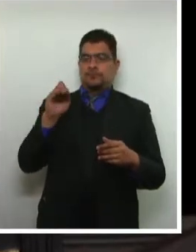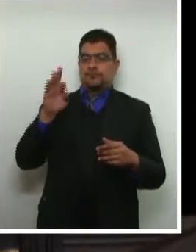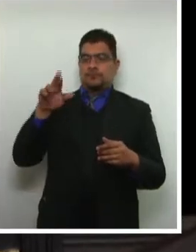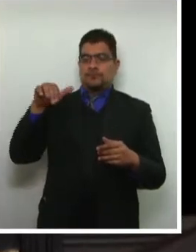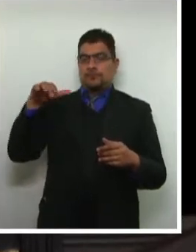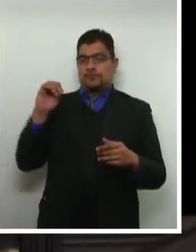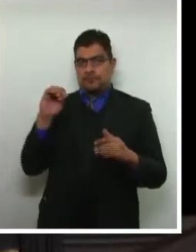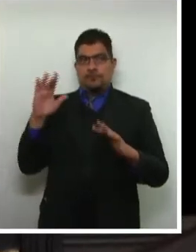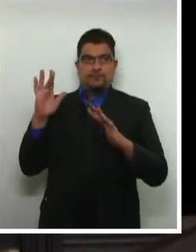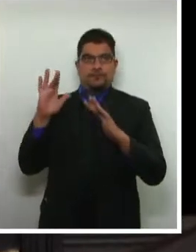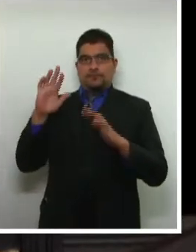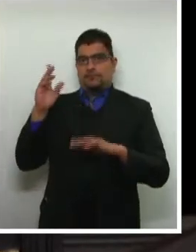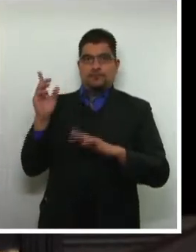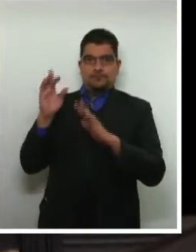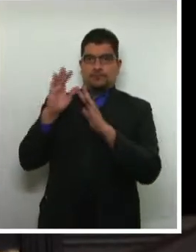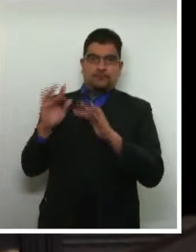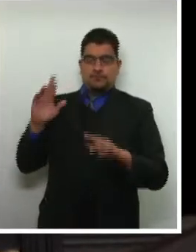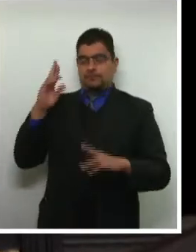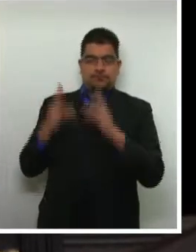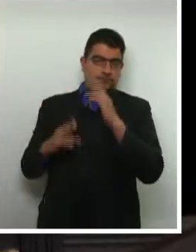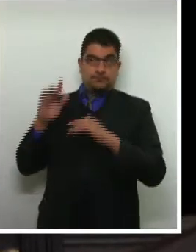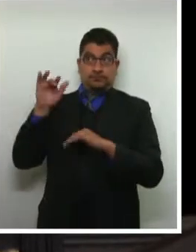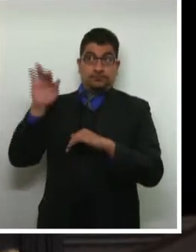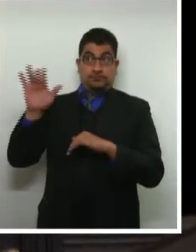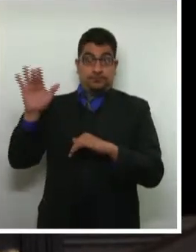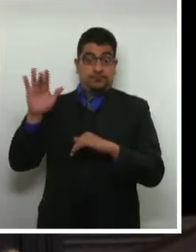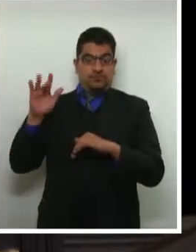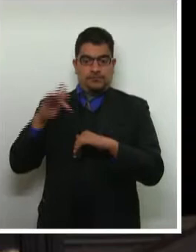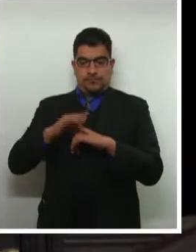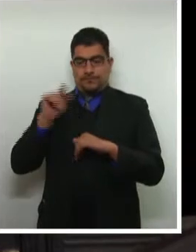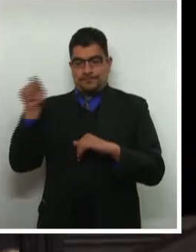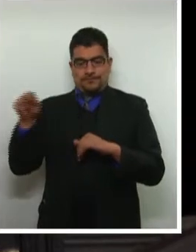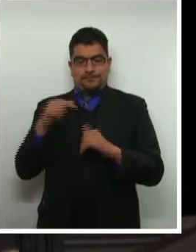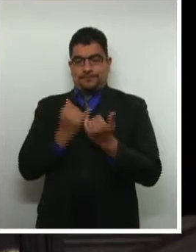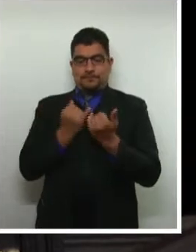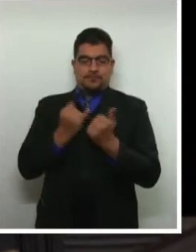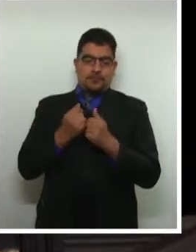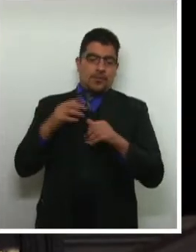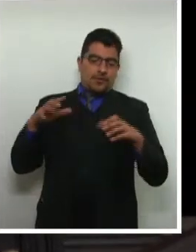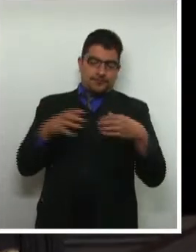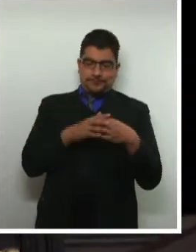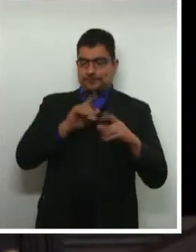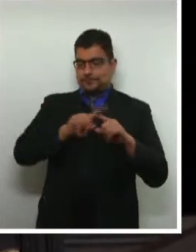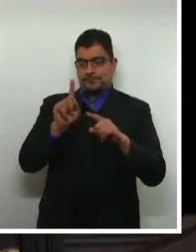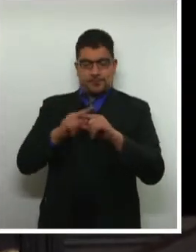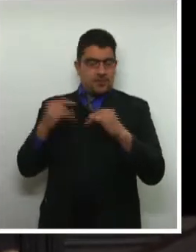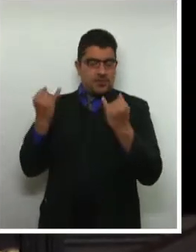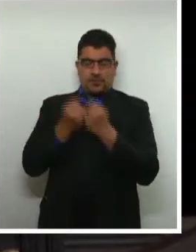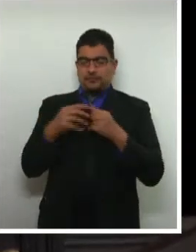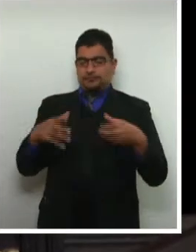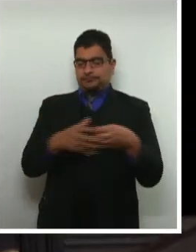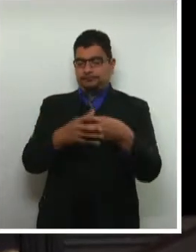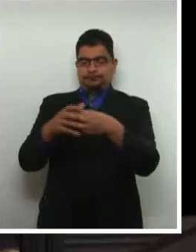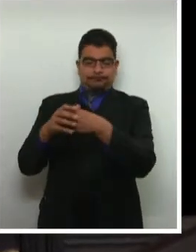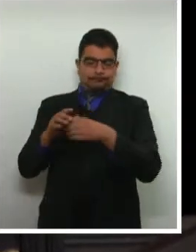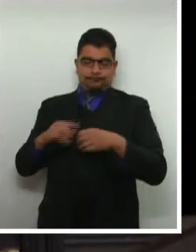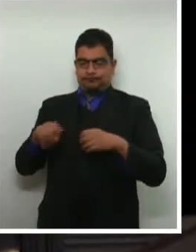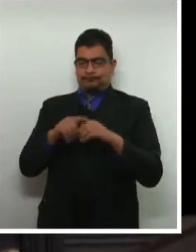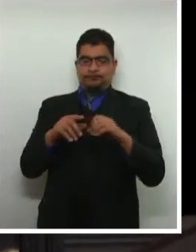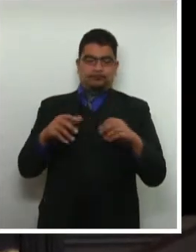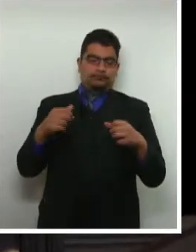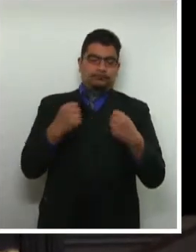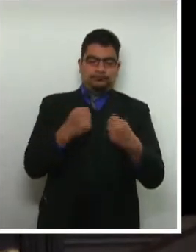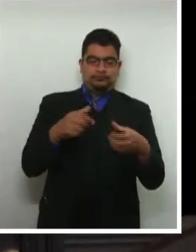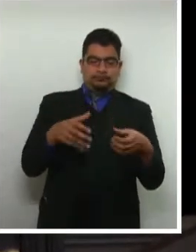La dictadura franquista estaba integrada por instancias de este tipo,